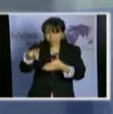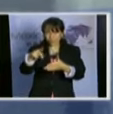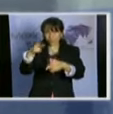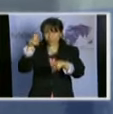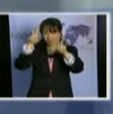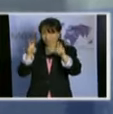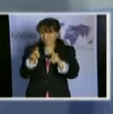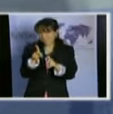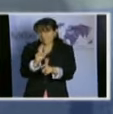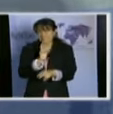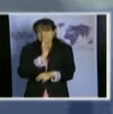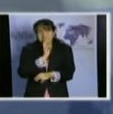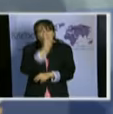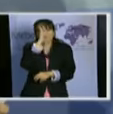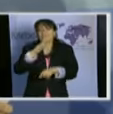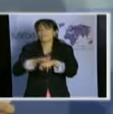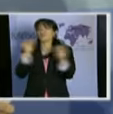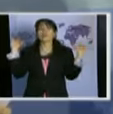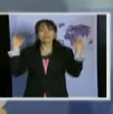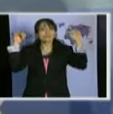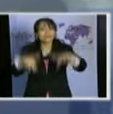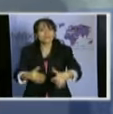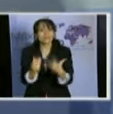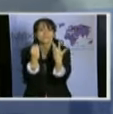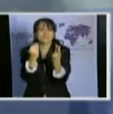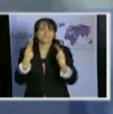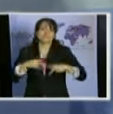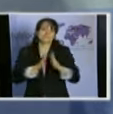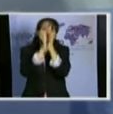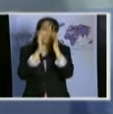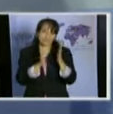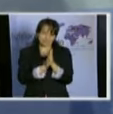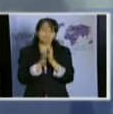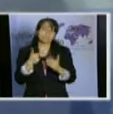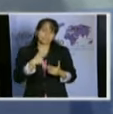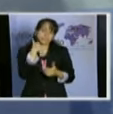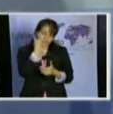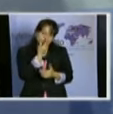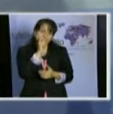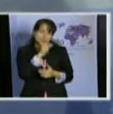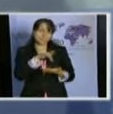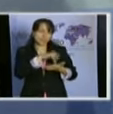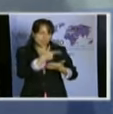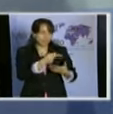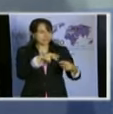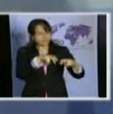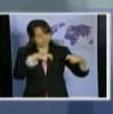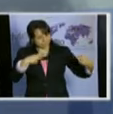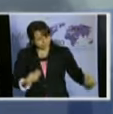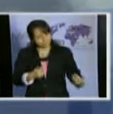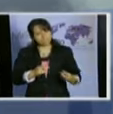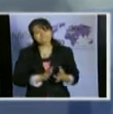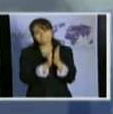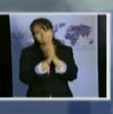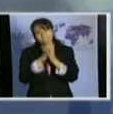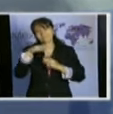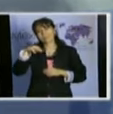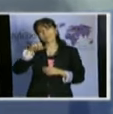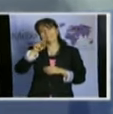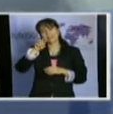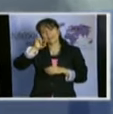sobre todo, pues al gran panel, le quiero agradecer por supuesto a María Josefina, que yo creo que con lo que me quedo es que nos dijo